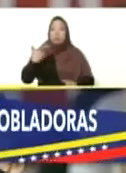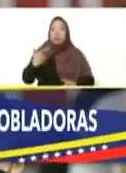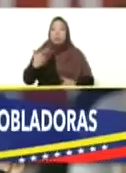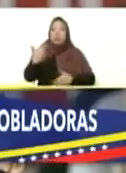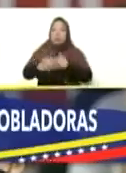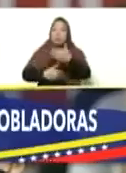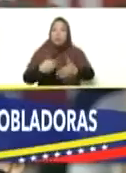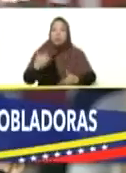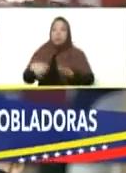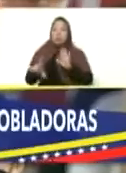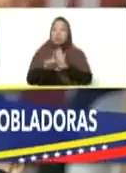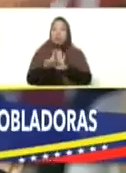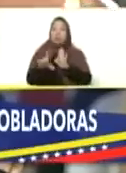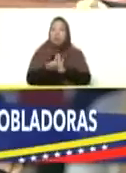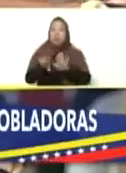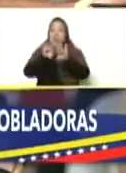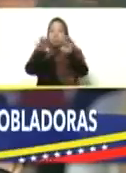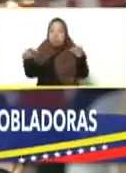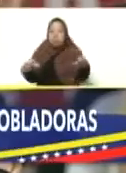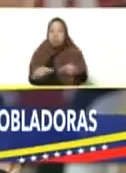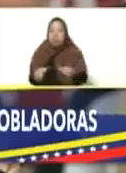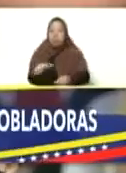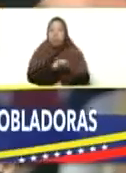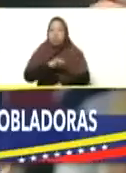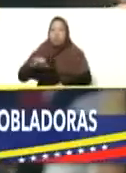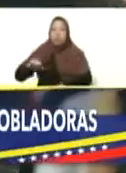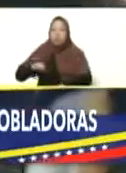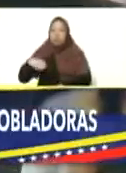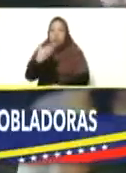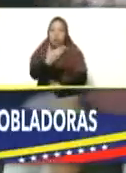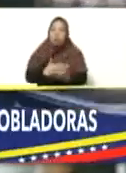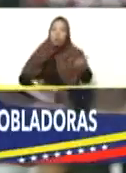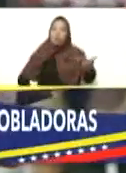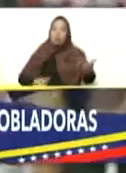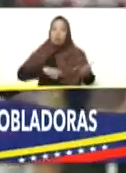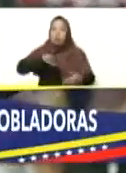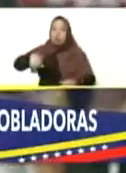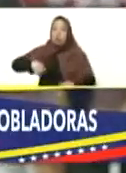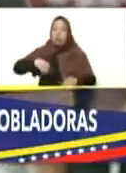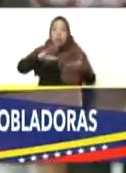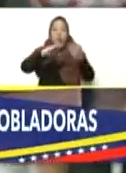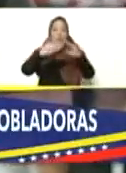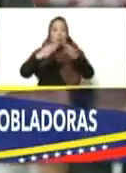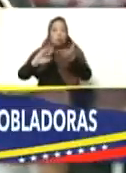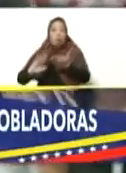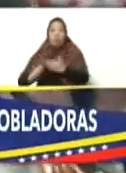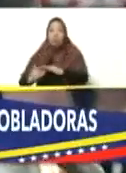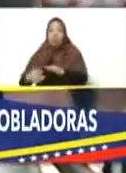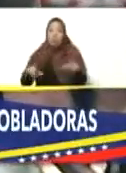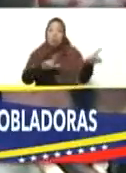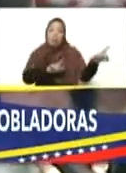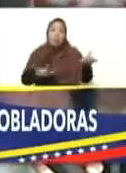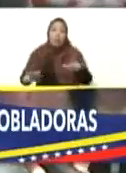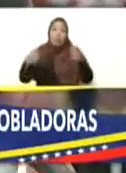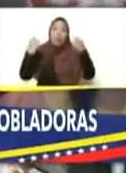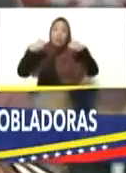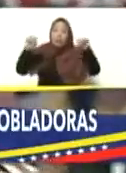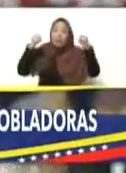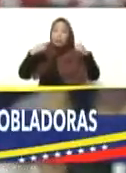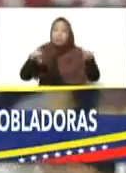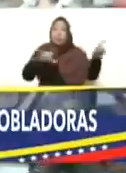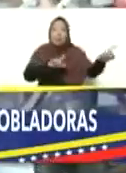por esa ley los terrenos privados para entregar los títulos de tierra en nuestros barrios hay que terminar de aplicar esas